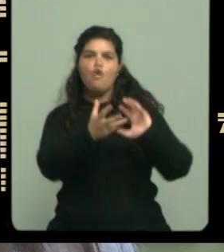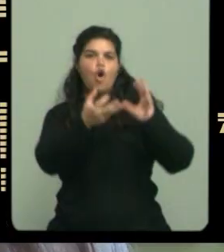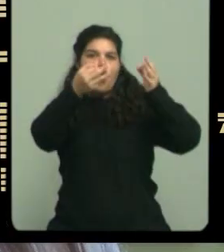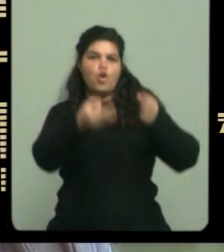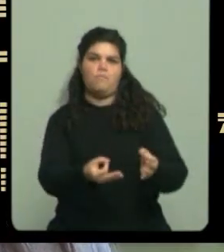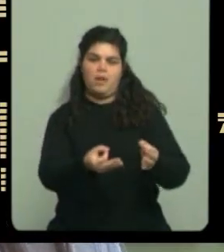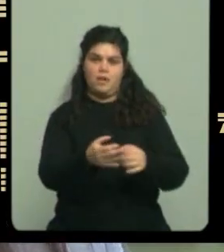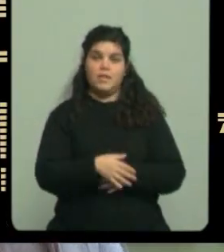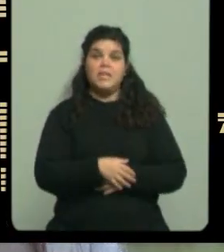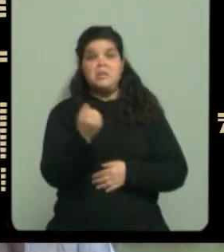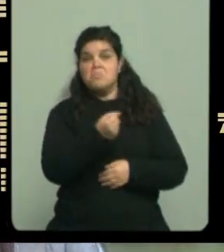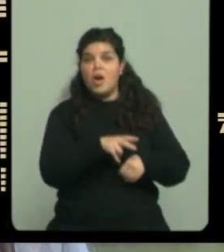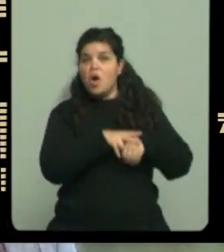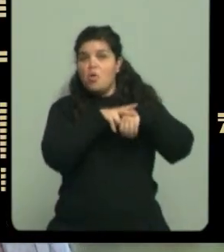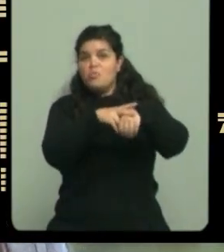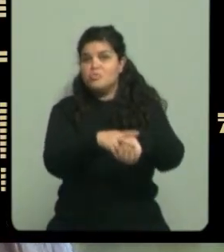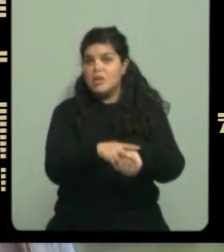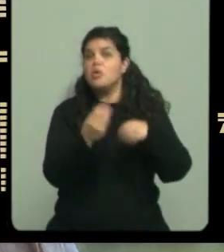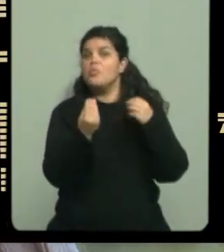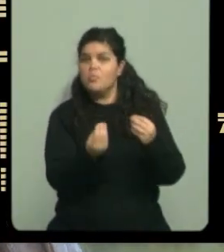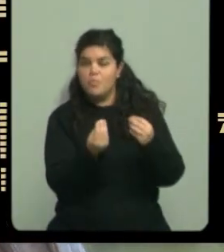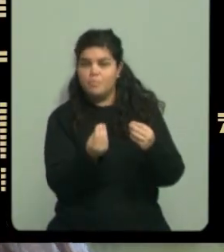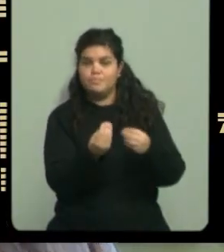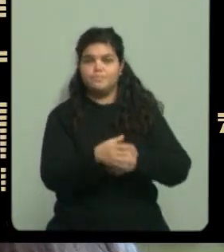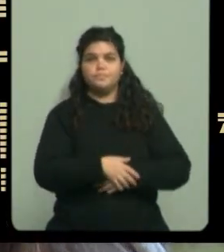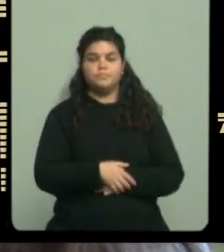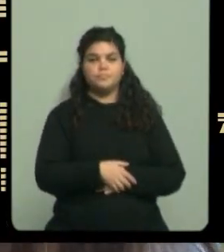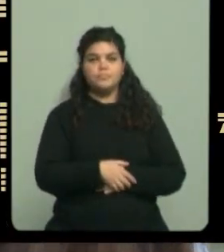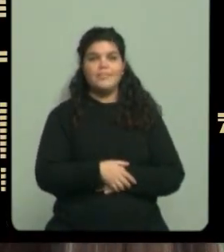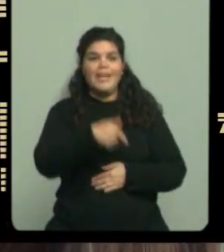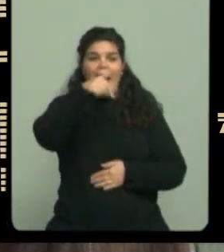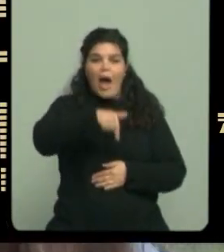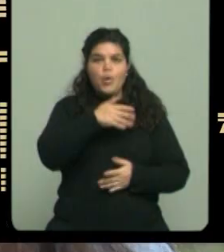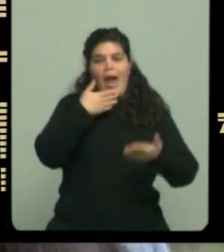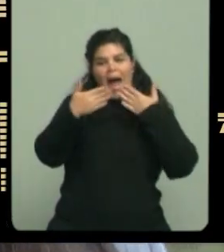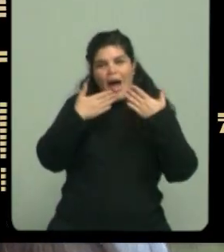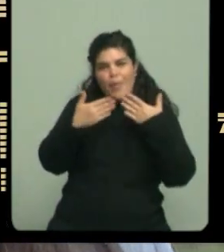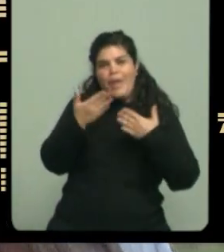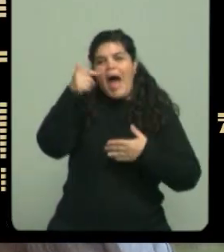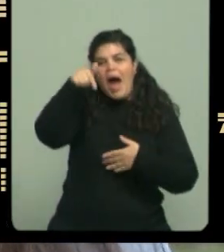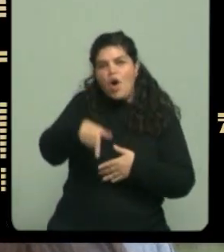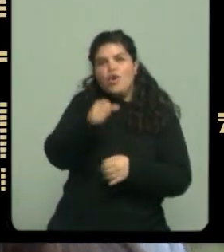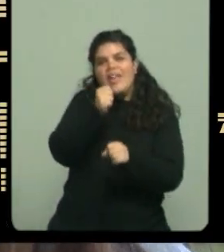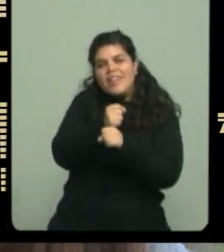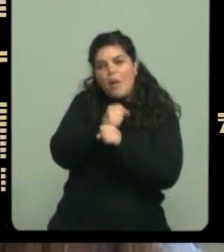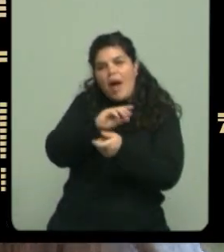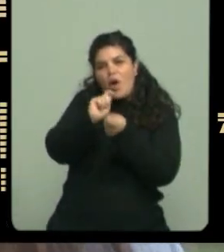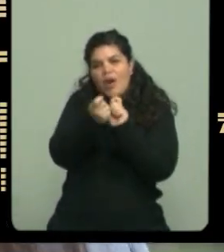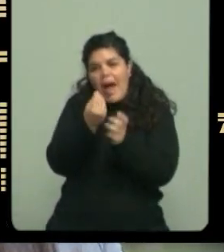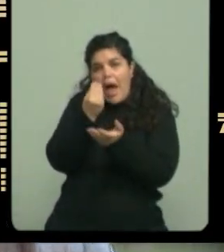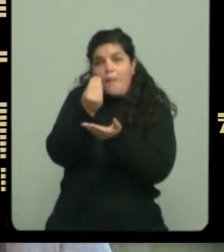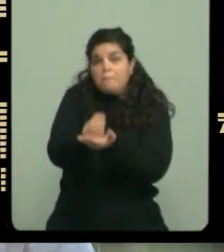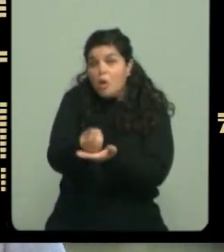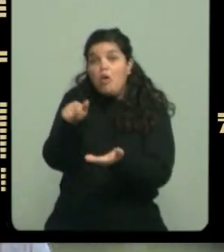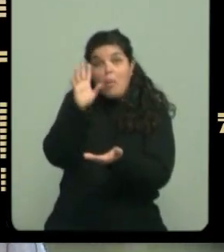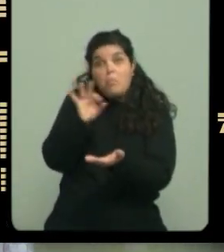Diciendo que, se recomienda, bueno, hoy necesitamos estas funciones, ¿qué te parece?